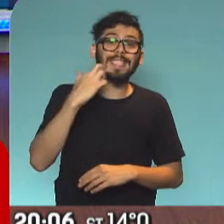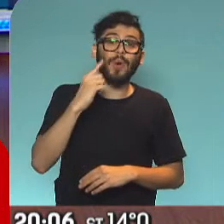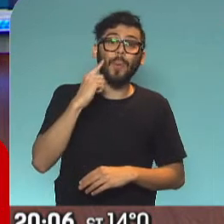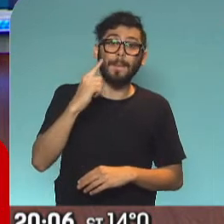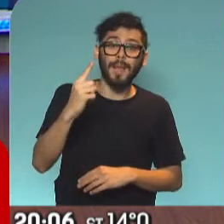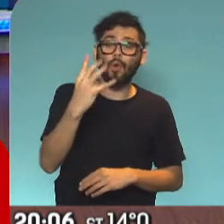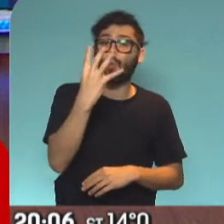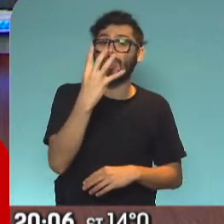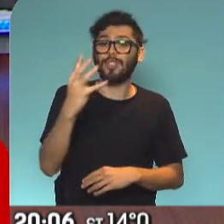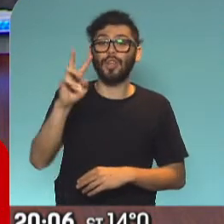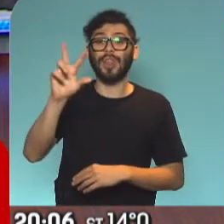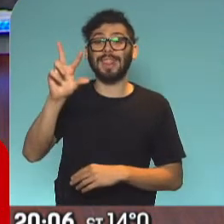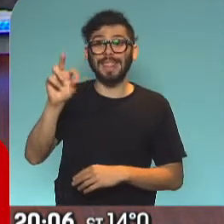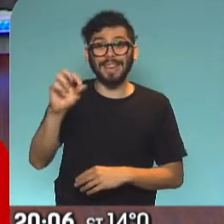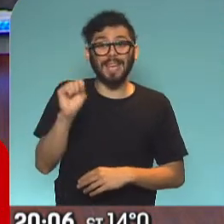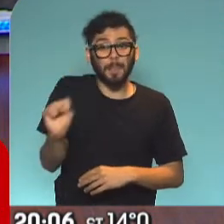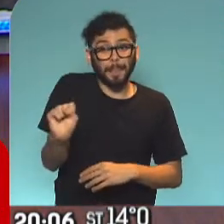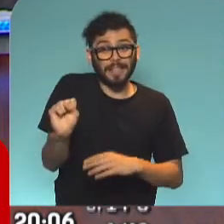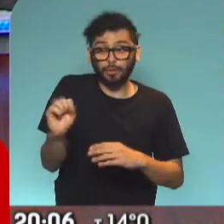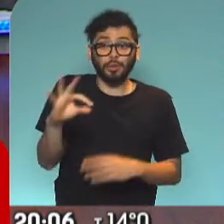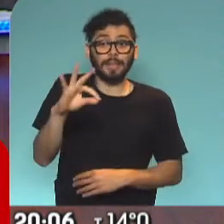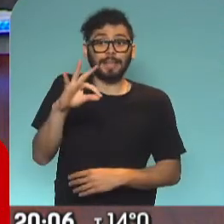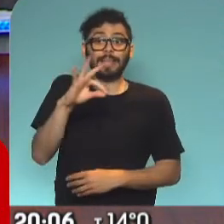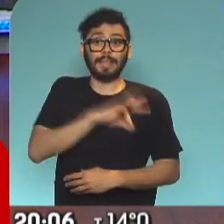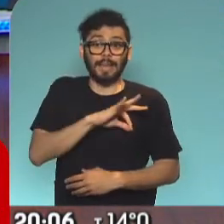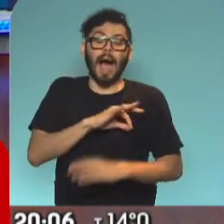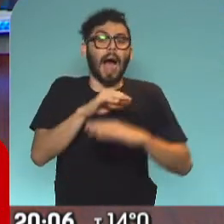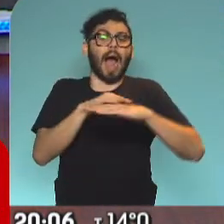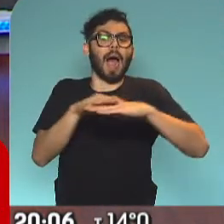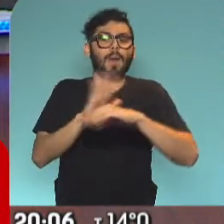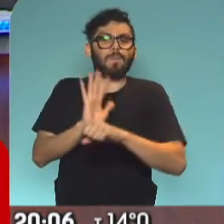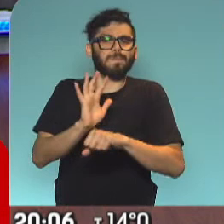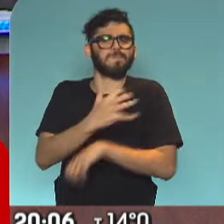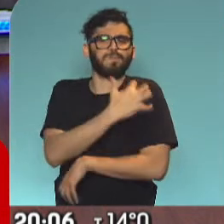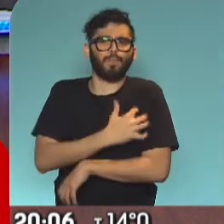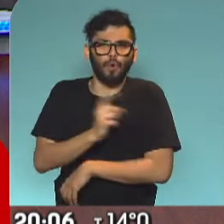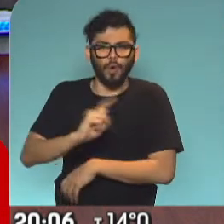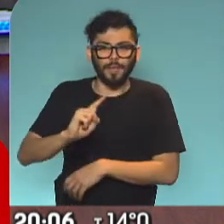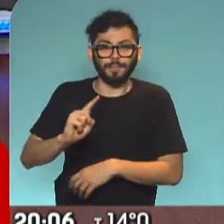pesos es lo que se necesita para no ser indigente. Un aumento del